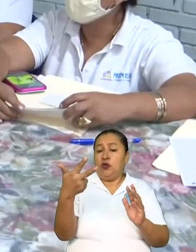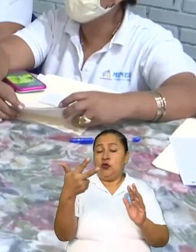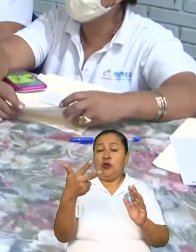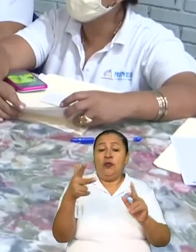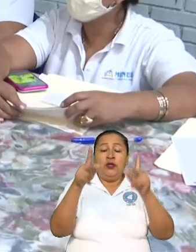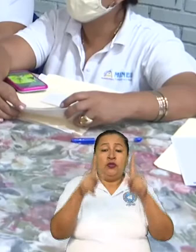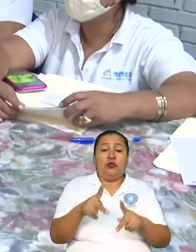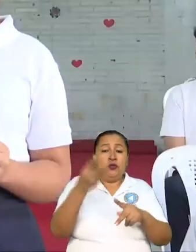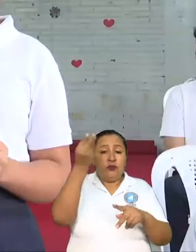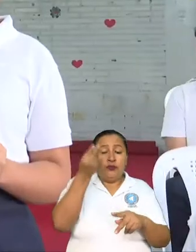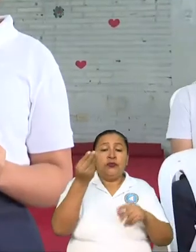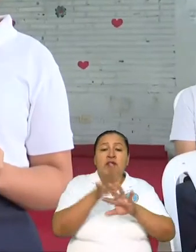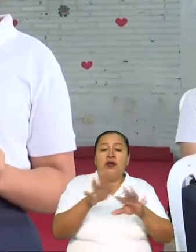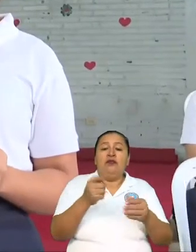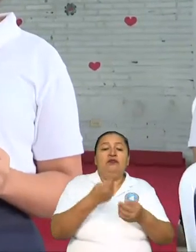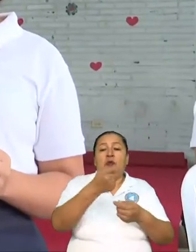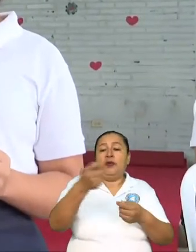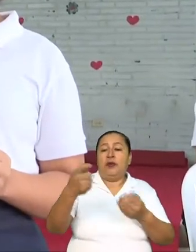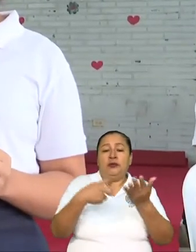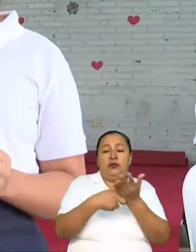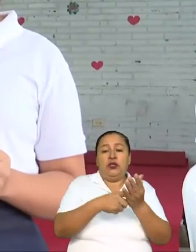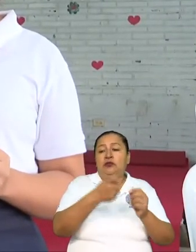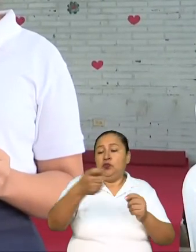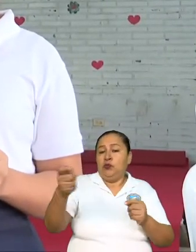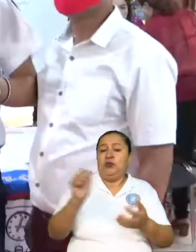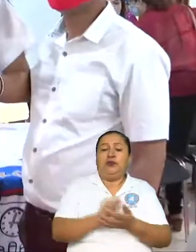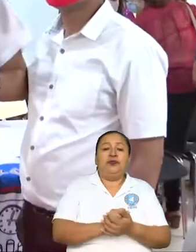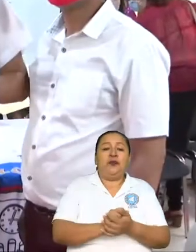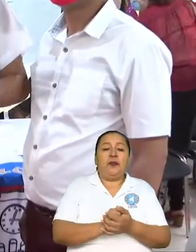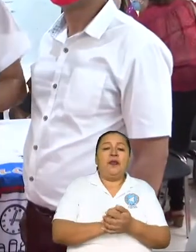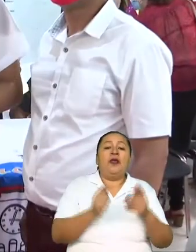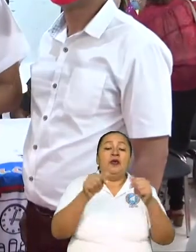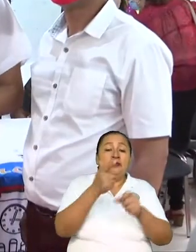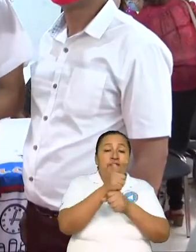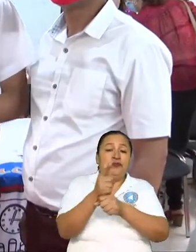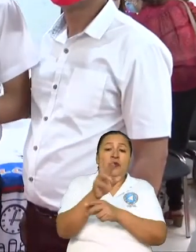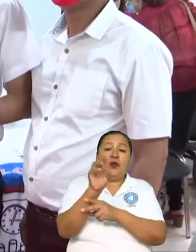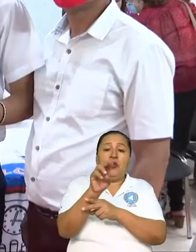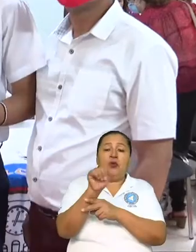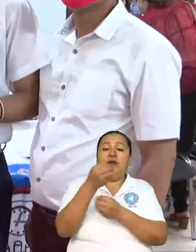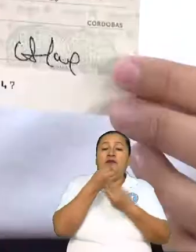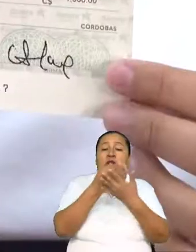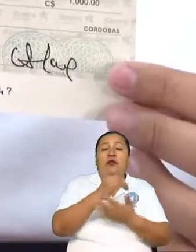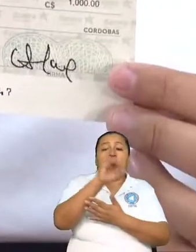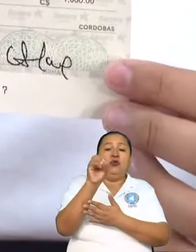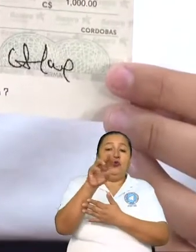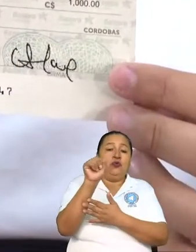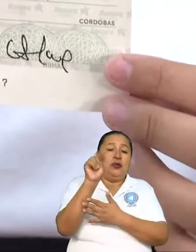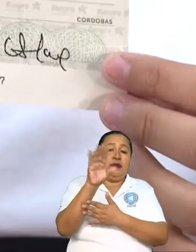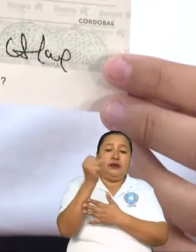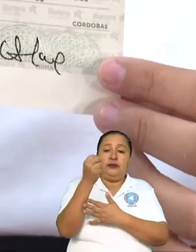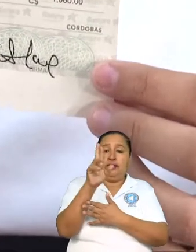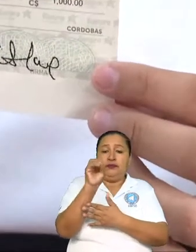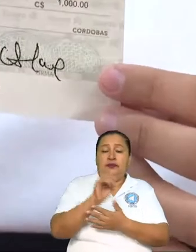bono complementario en el Distrito 2 de Managua. Con cámara de Ronald Ruiz, informó para el Canal Parlamentario